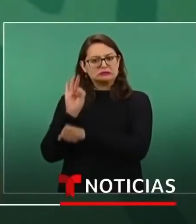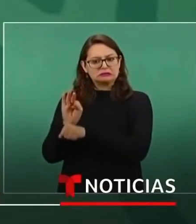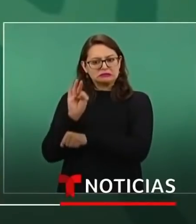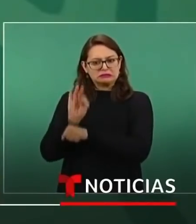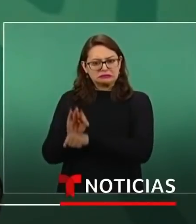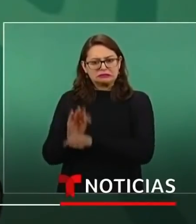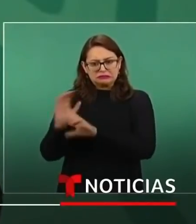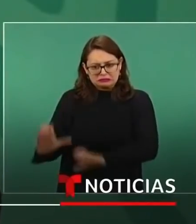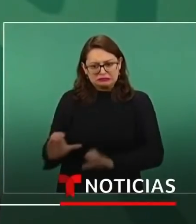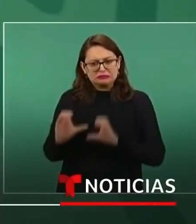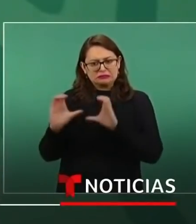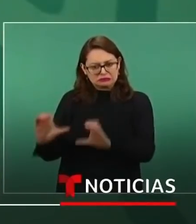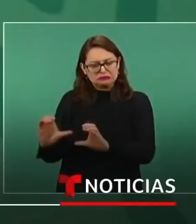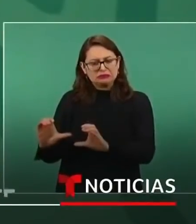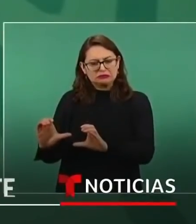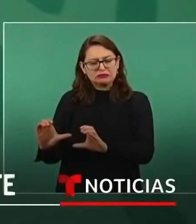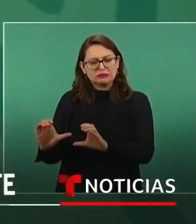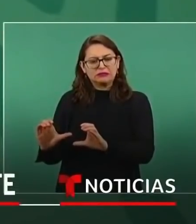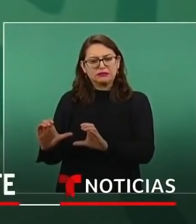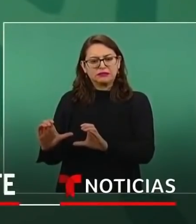los cuidamos,